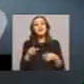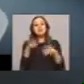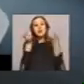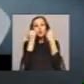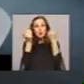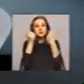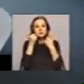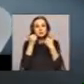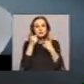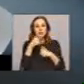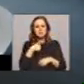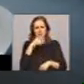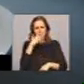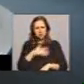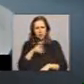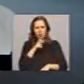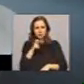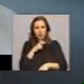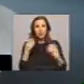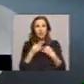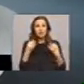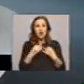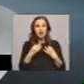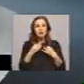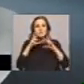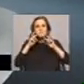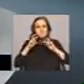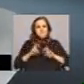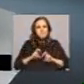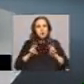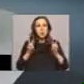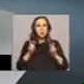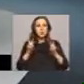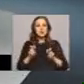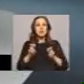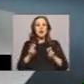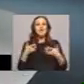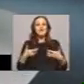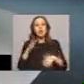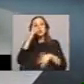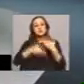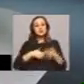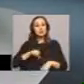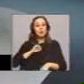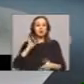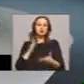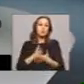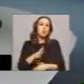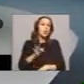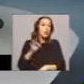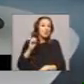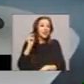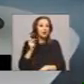a priori me pareció absolutamente terrible, seguí investigando sobre el tema y resulta que eso es lo que había sucedido en España en los últimos 40